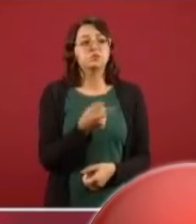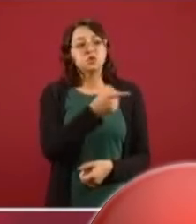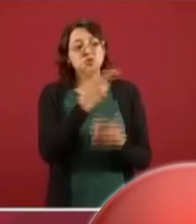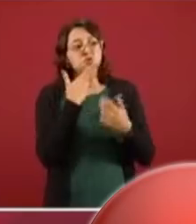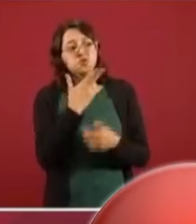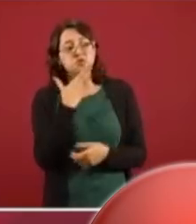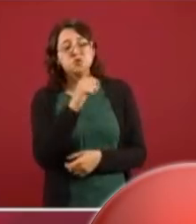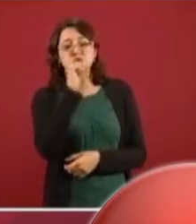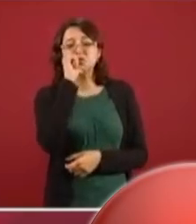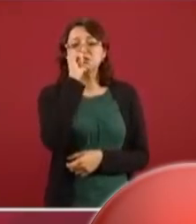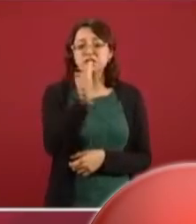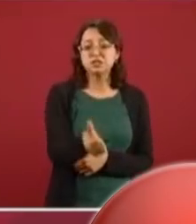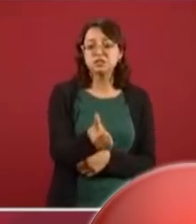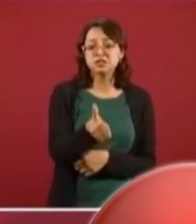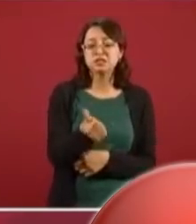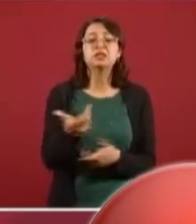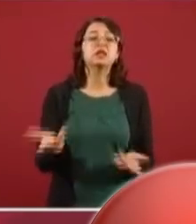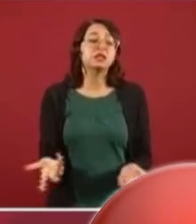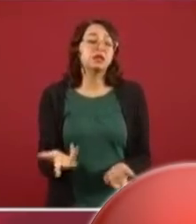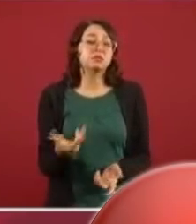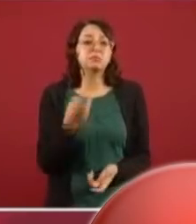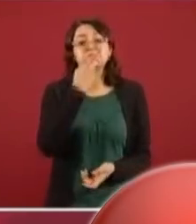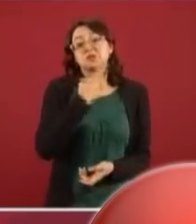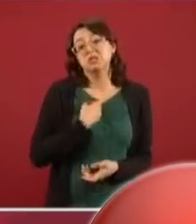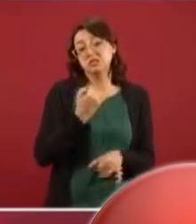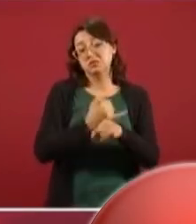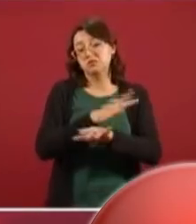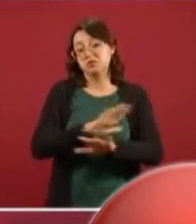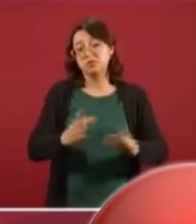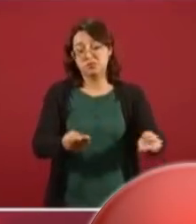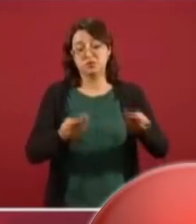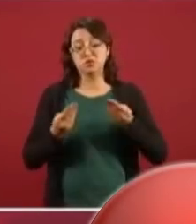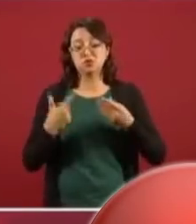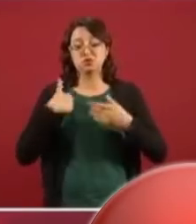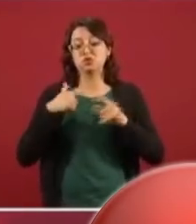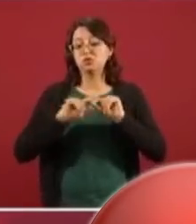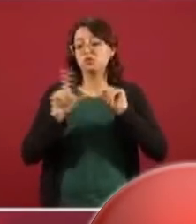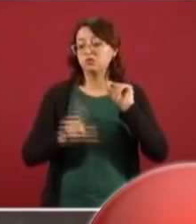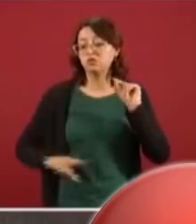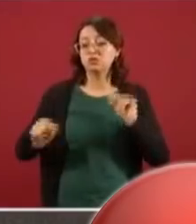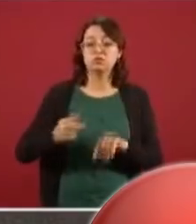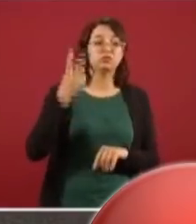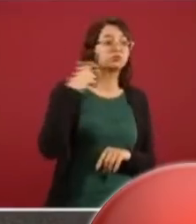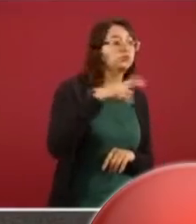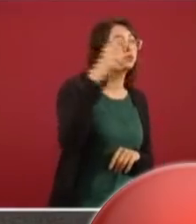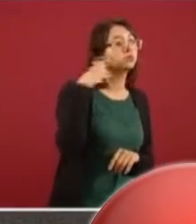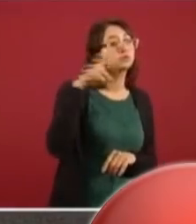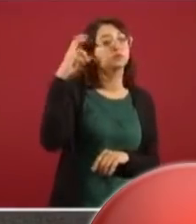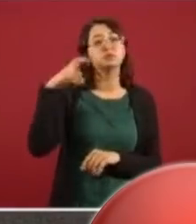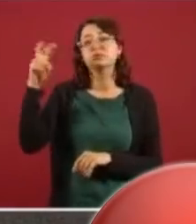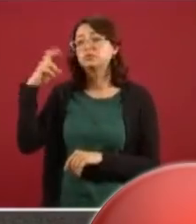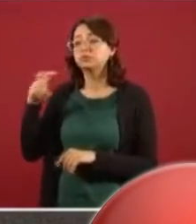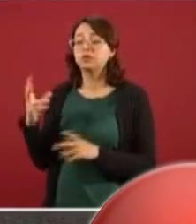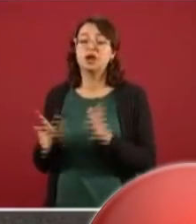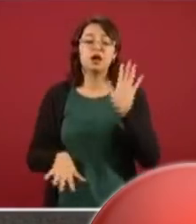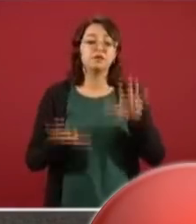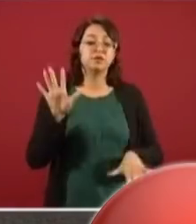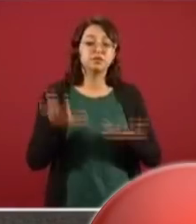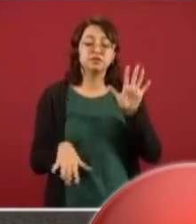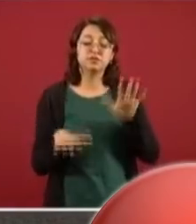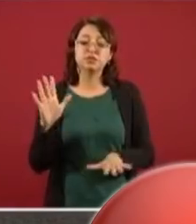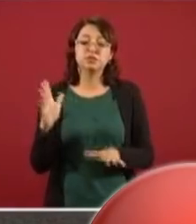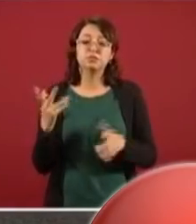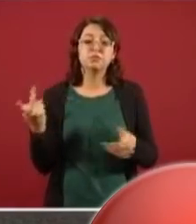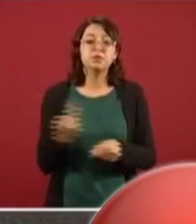subutilizados, que esa es la información que tengo, porque yo ando recorriendo todo el país muchas veces por falta